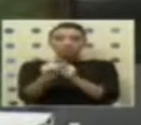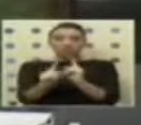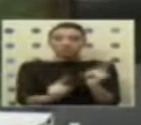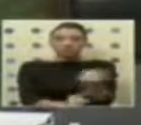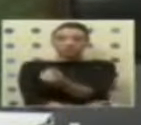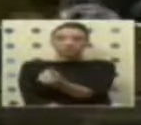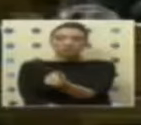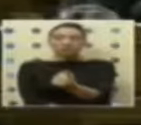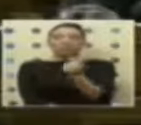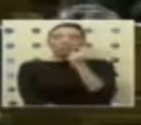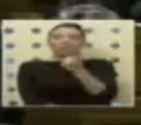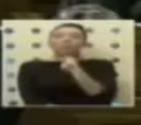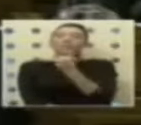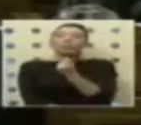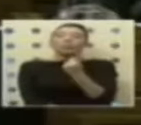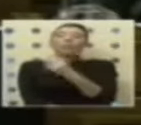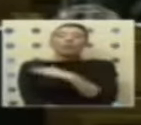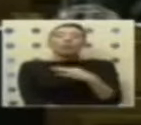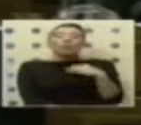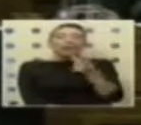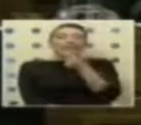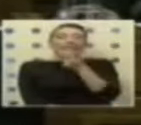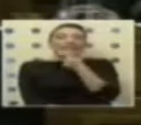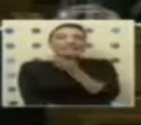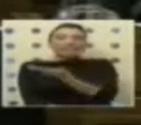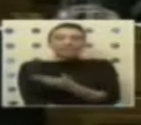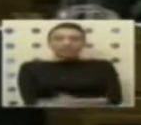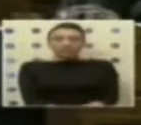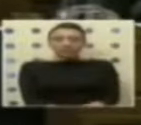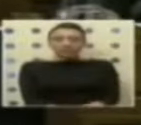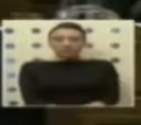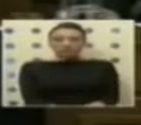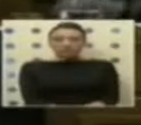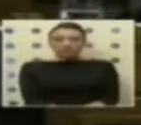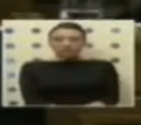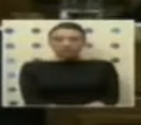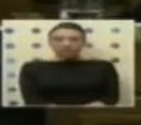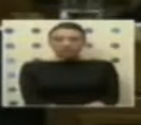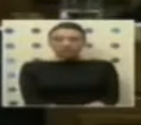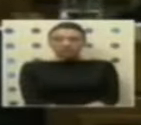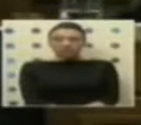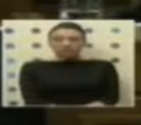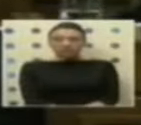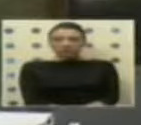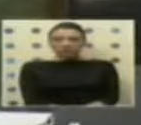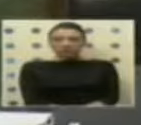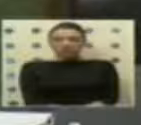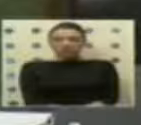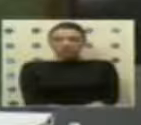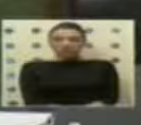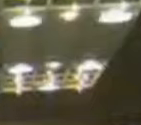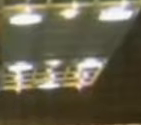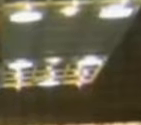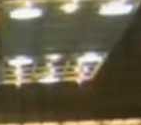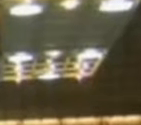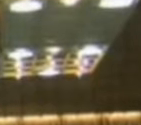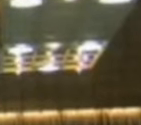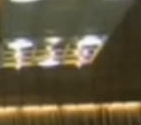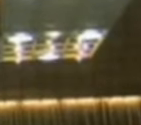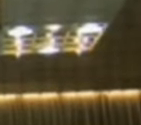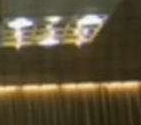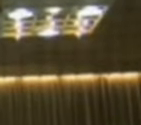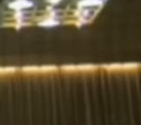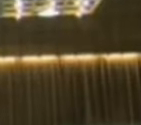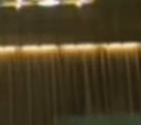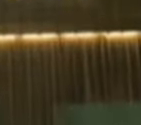presidente, preguntarle al señor ministro cuál es el chiste. Desde muy temprano se vivió una intensa discusión en la Cámara de Diputados por la aprobación de la reforma